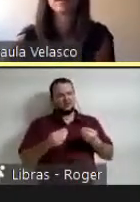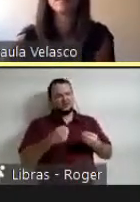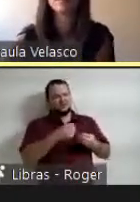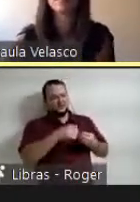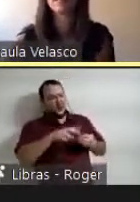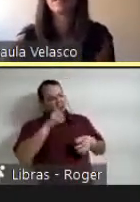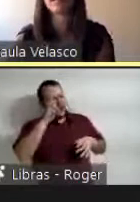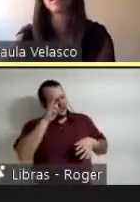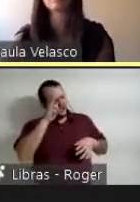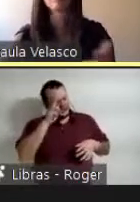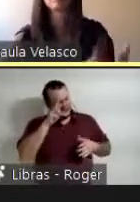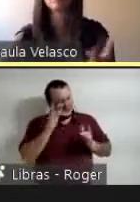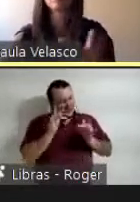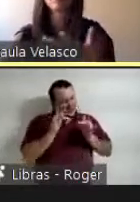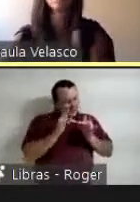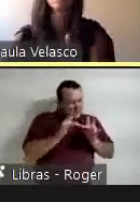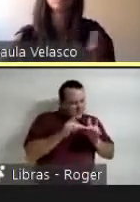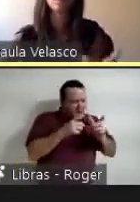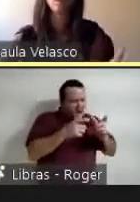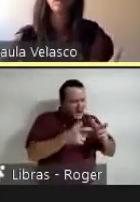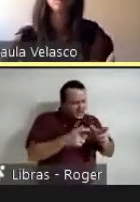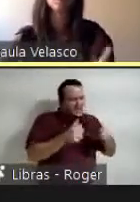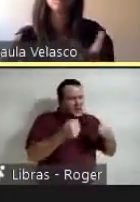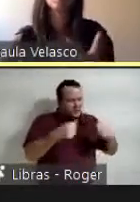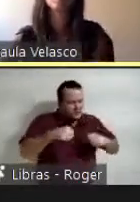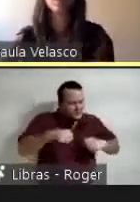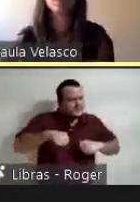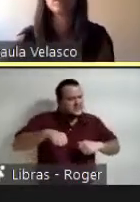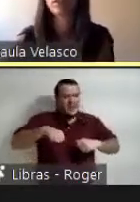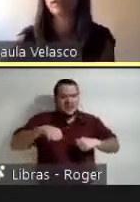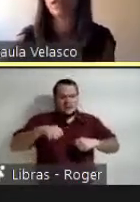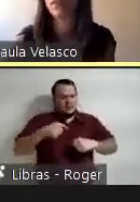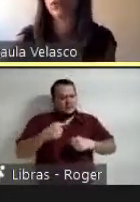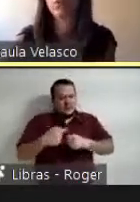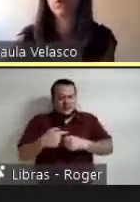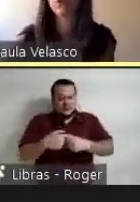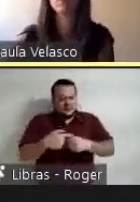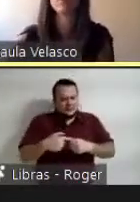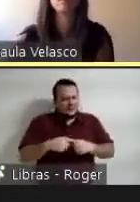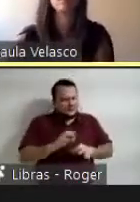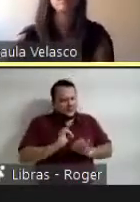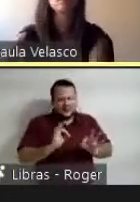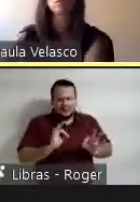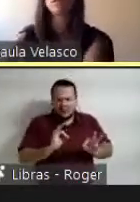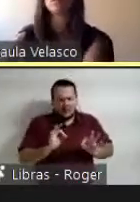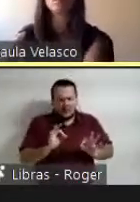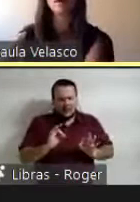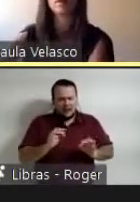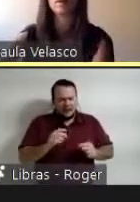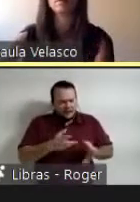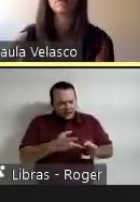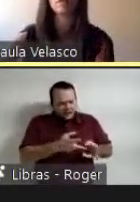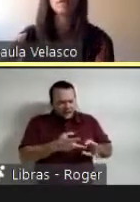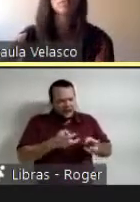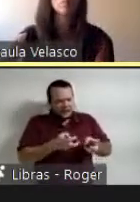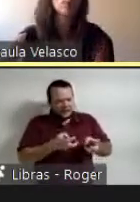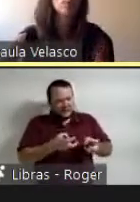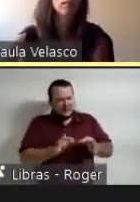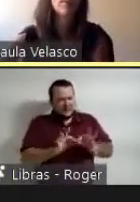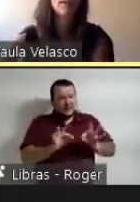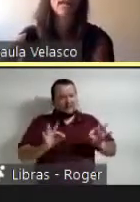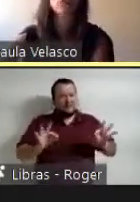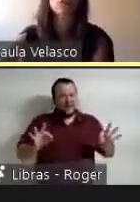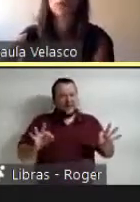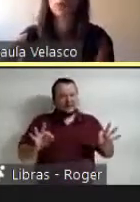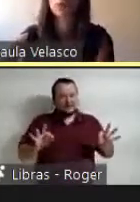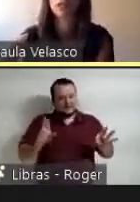humana está perfectamente como identificado en esta frase y por Morris en el inicio del spa Morris